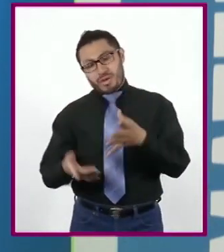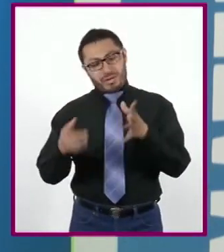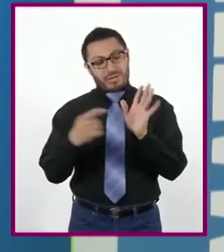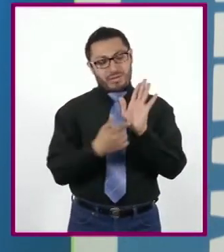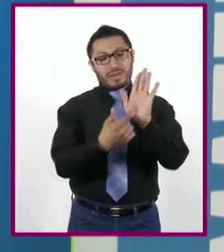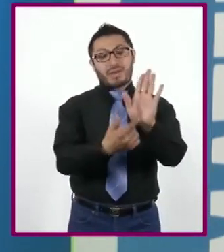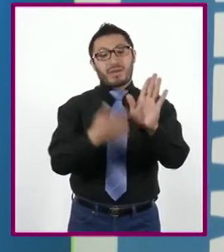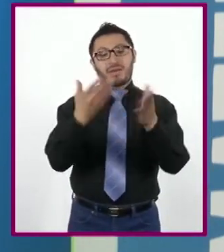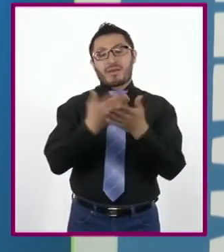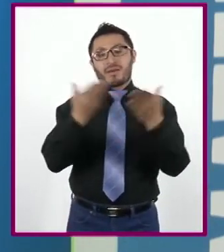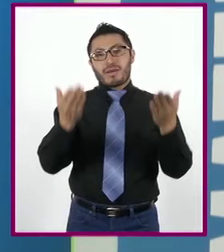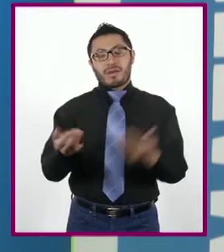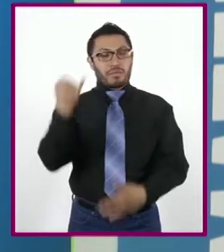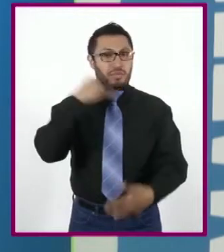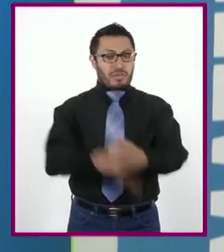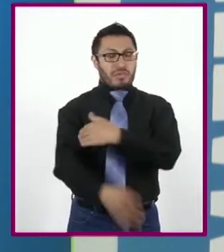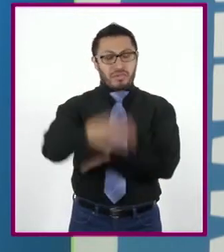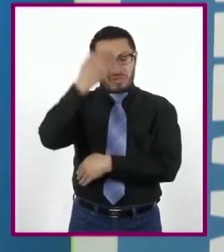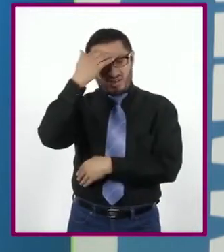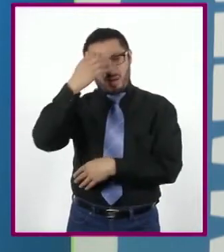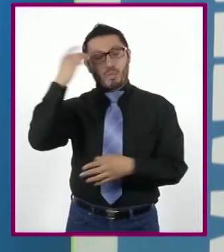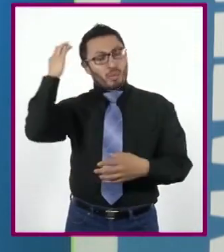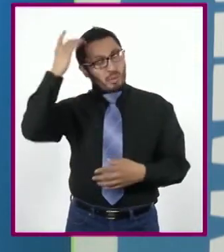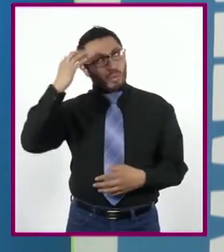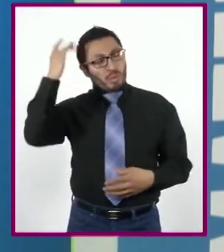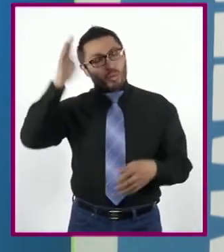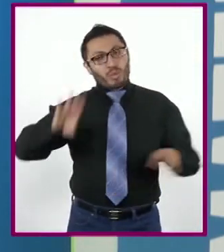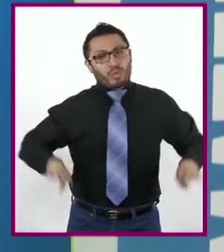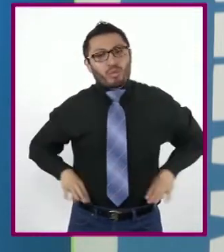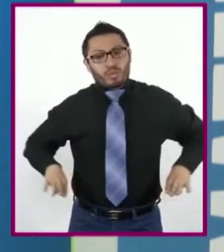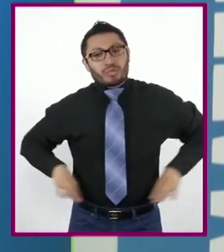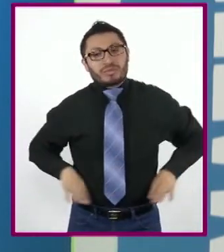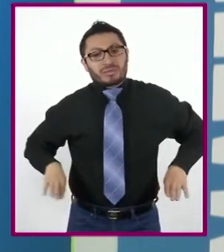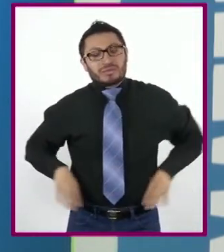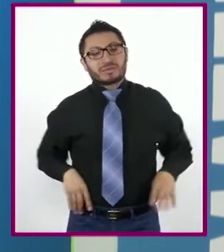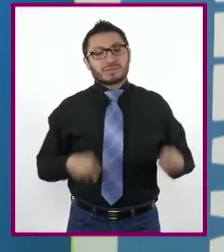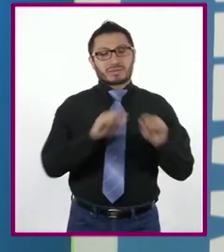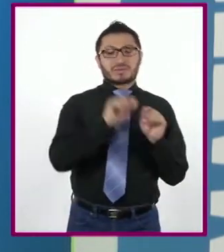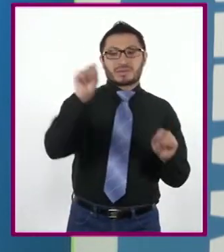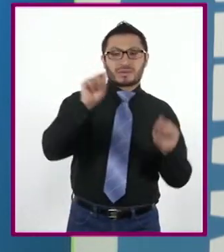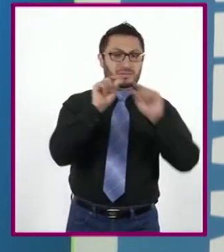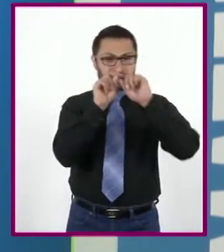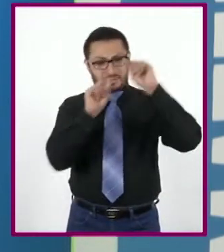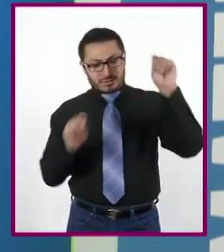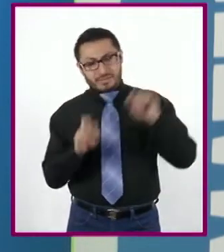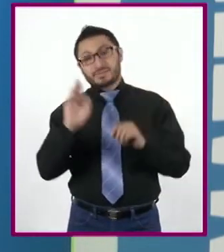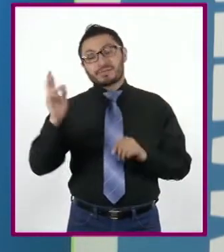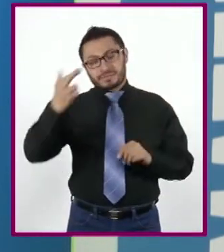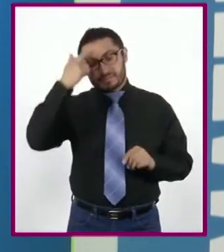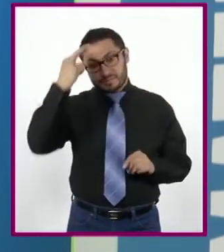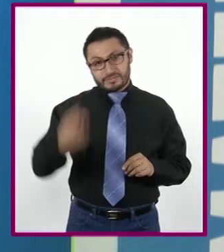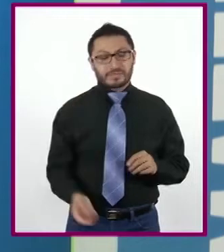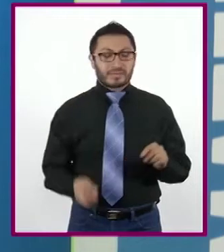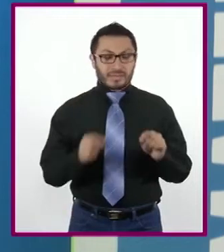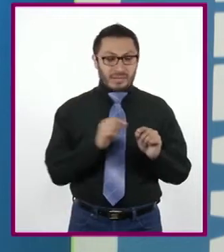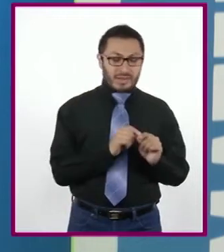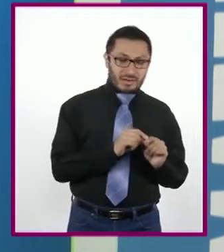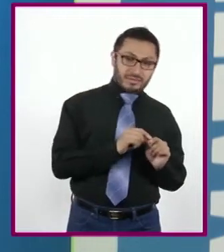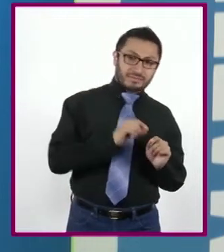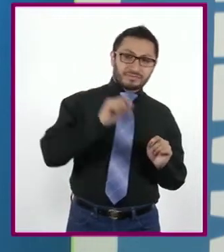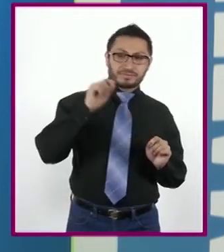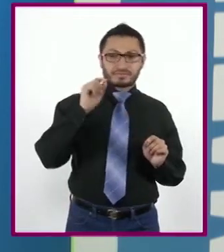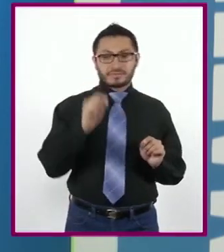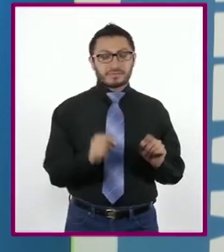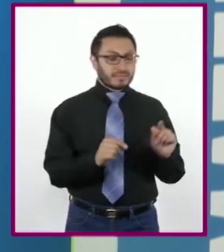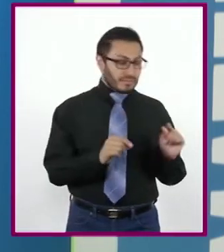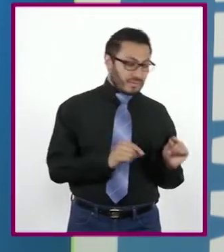ahora vamos a adentrarnos a analizar sus diagonales. Recuerden que el segmento que une 2